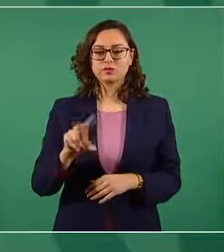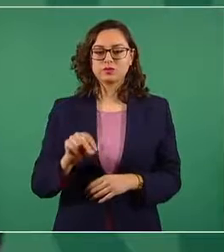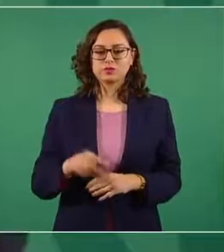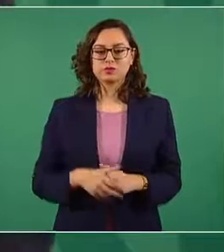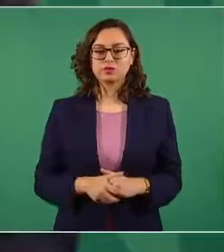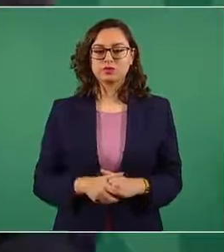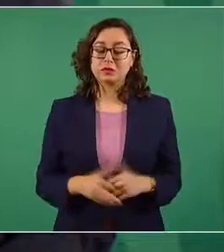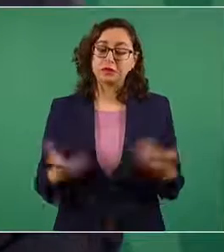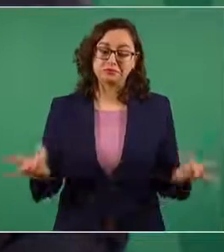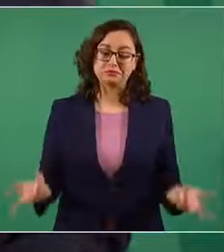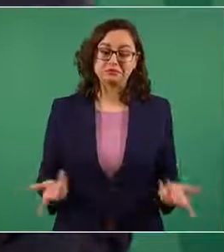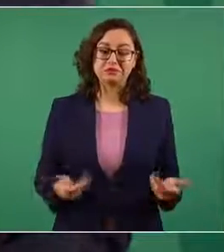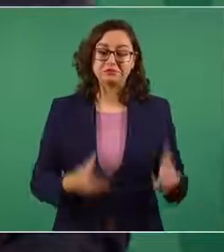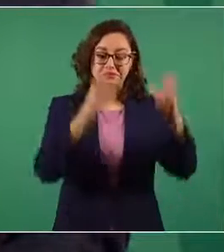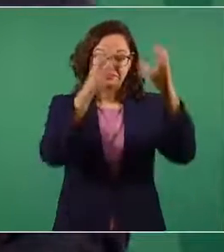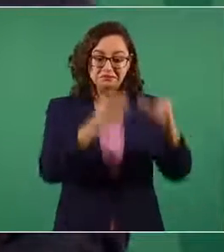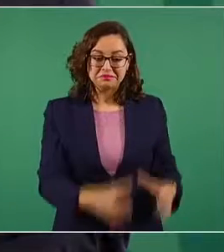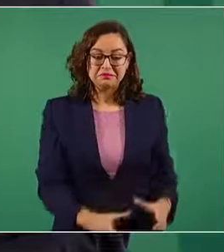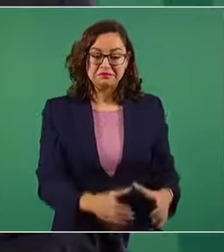siempre ha habido esa queja